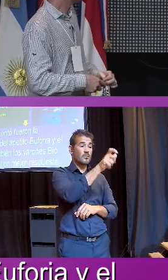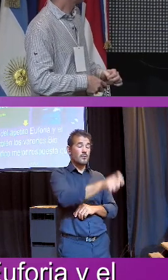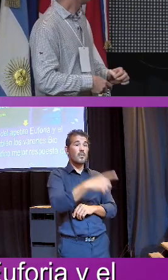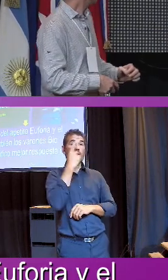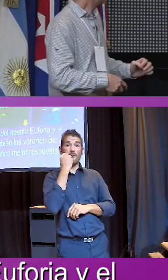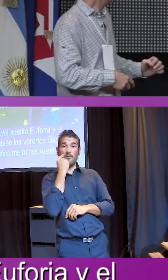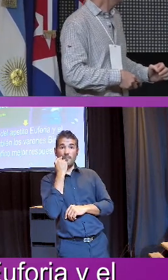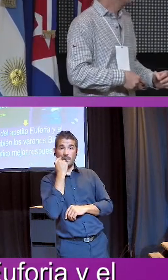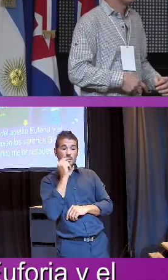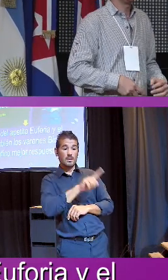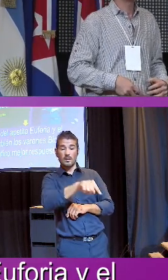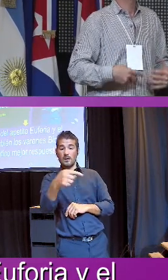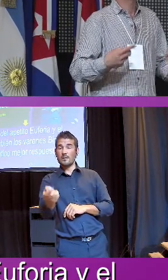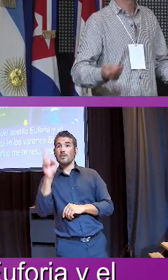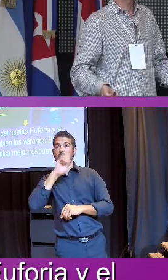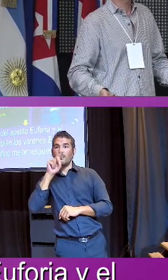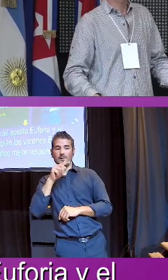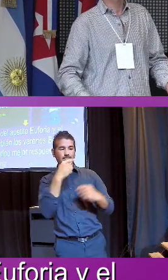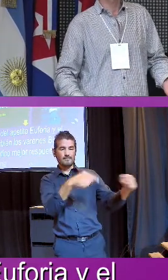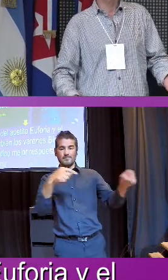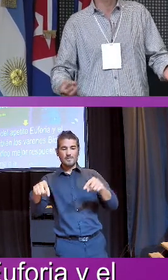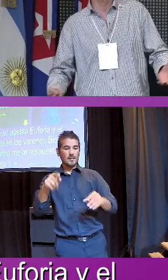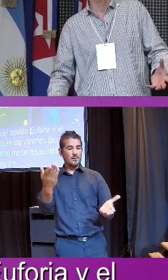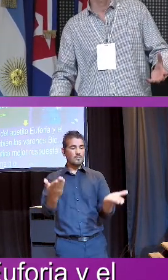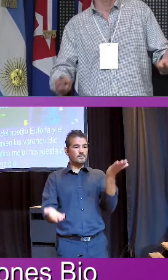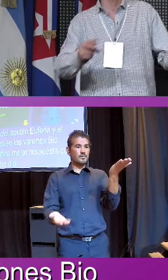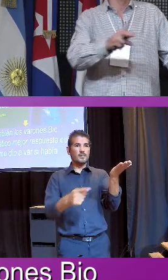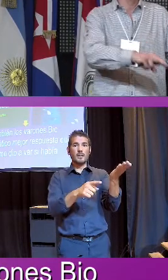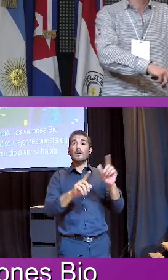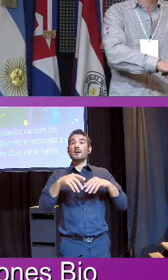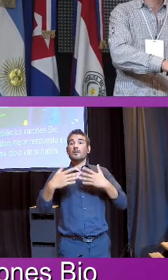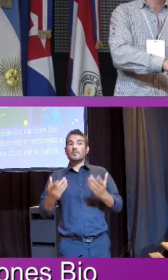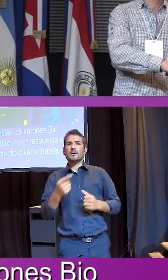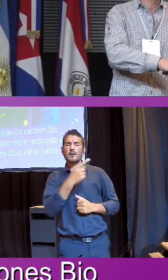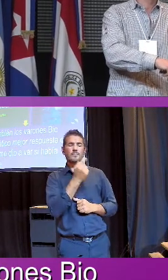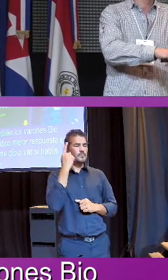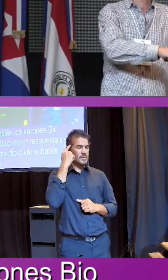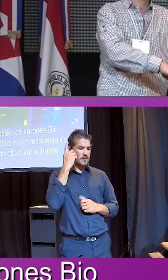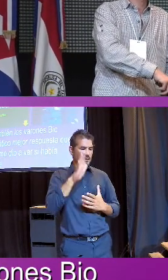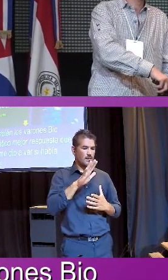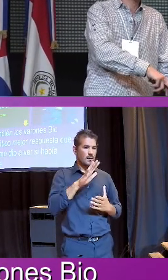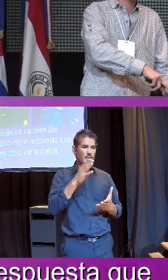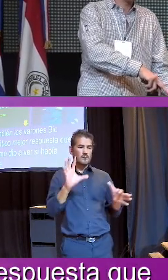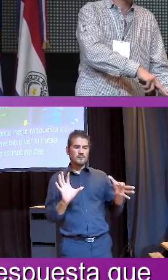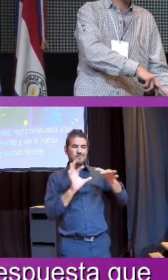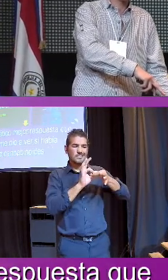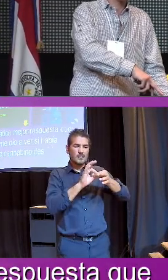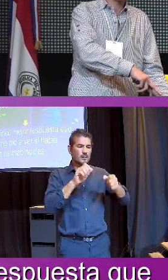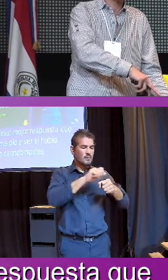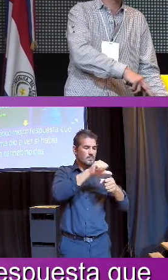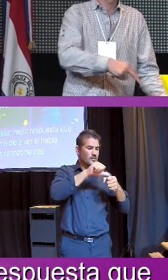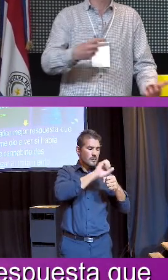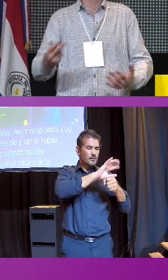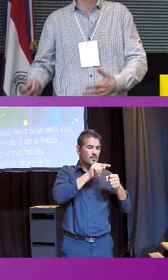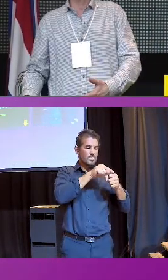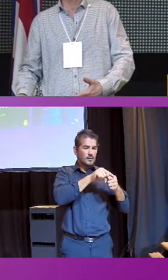genéticos. Y midió a ver si había alguna relación entre los niveles de cannabinoides endógenos basales, antes de empezar el